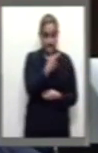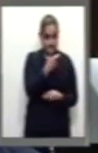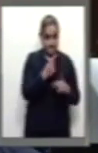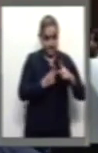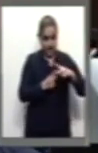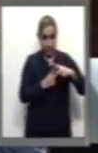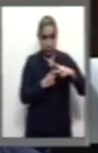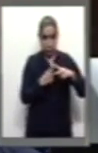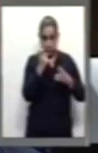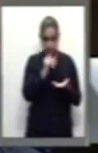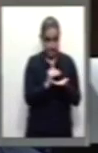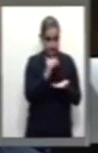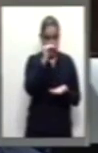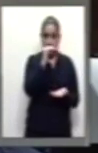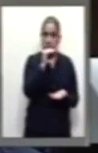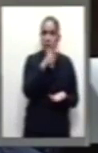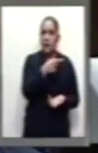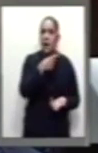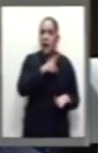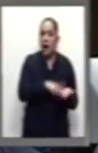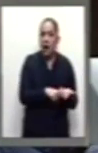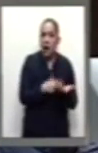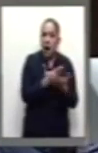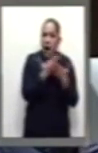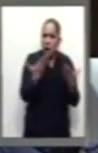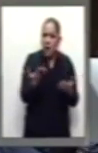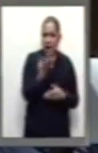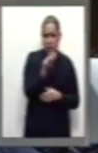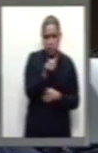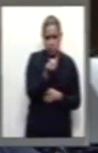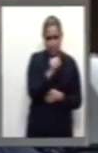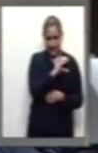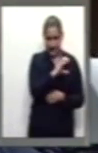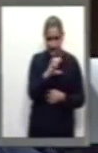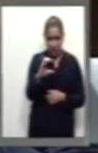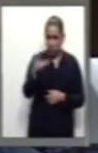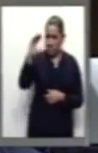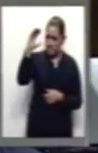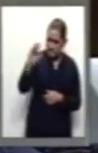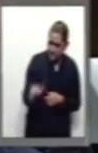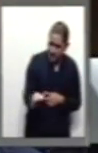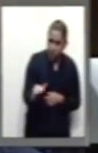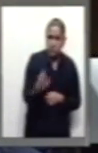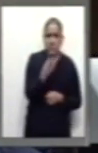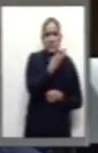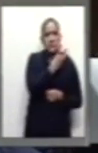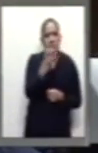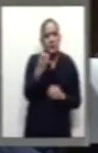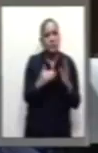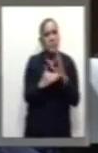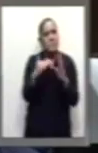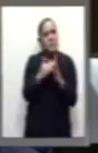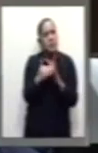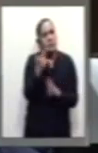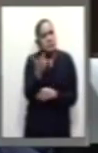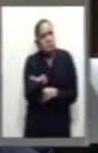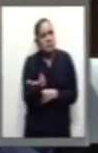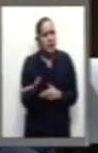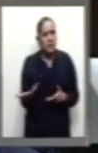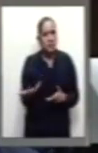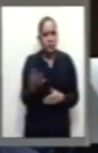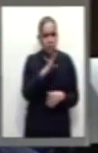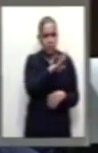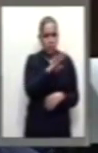el presupuesto, sino que disminuye de 900 a 300 millones de pesos. Tal y como comentó